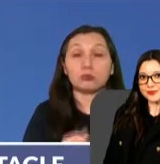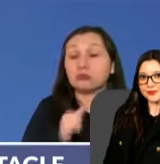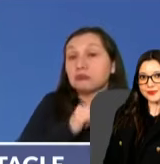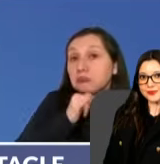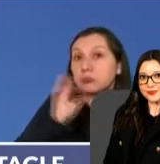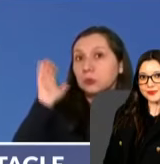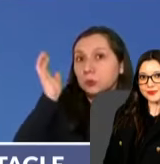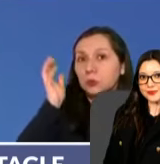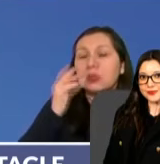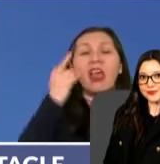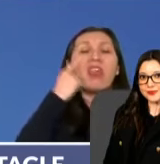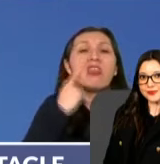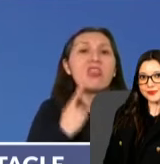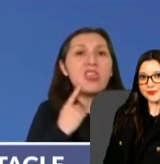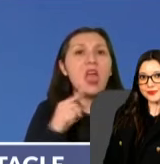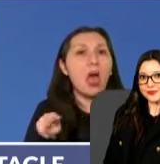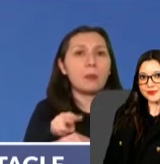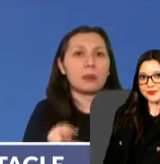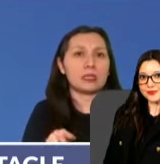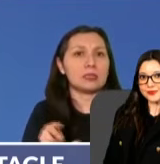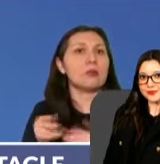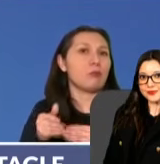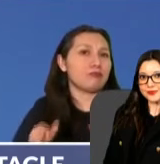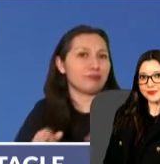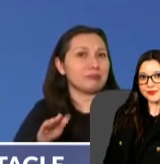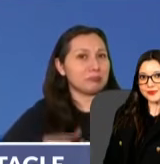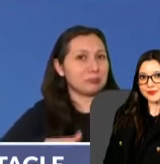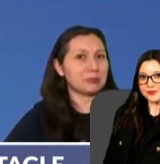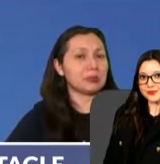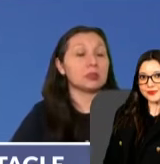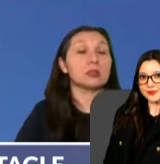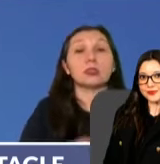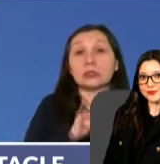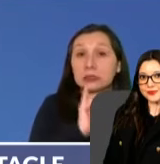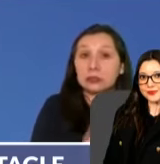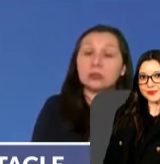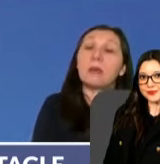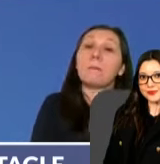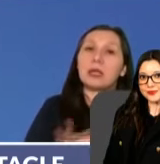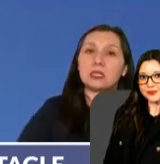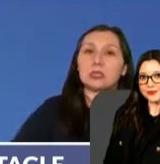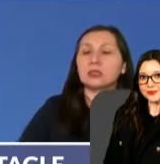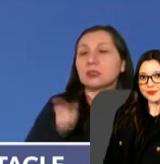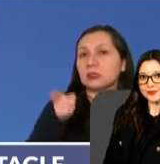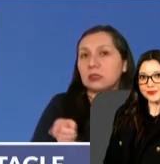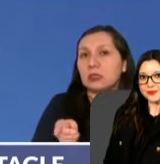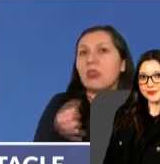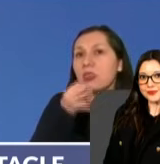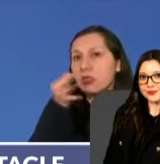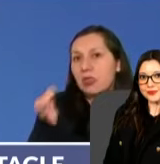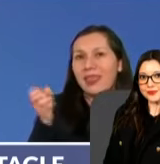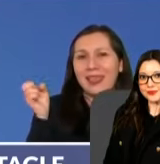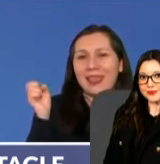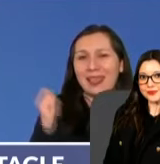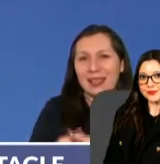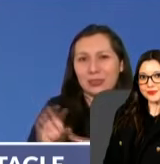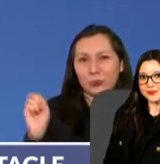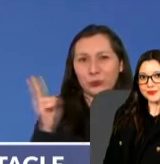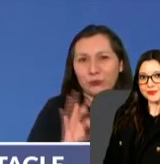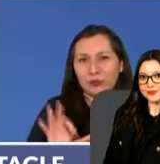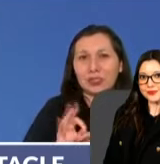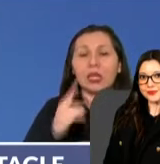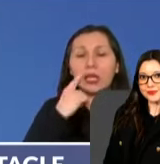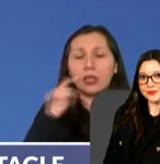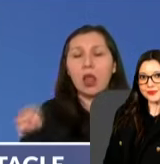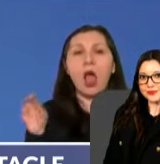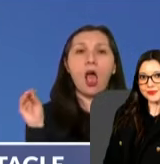una vocería marcada por esta polémica, por esta crisis política desatada en el Palacio de Gobierno a propósito de